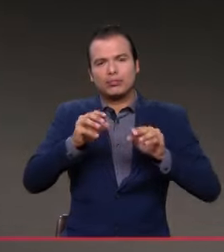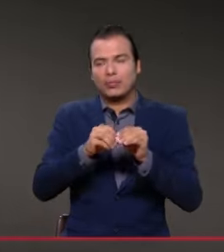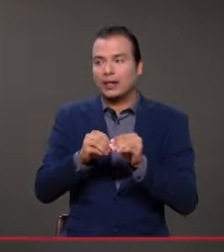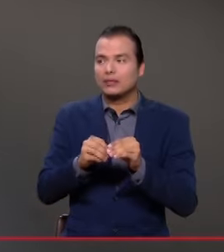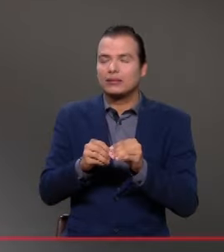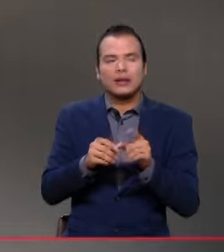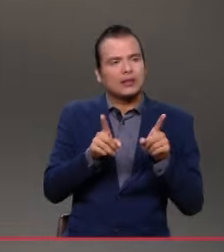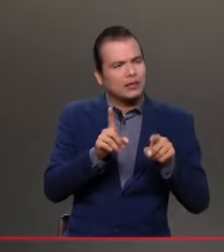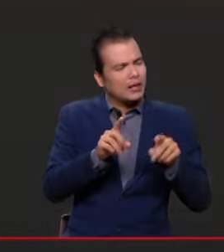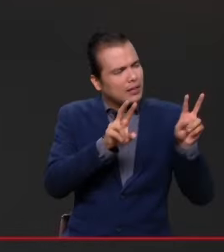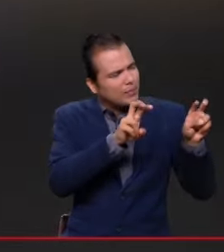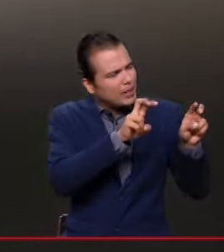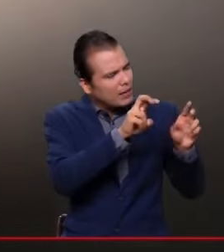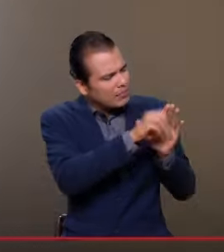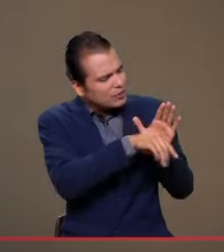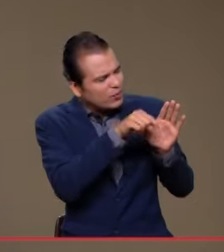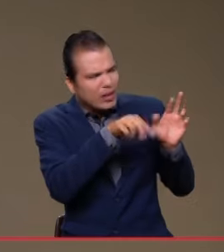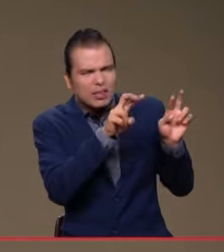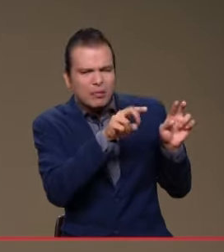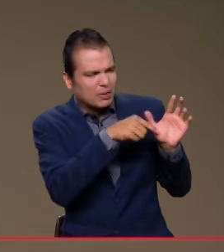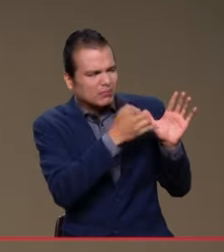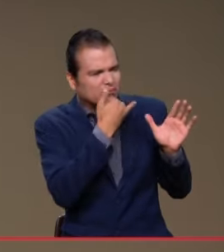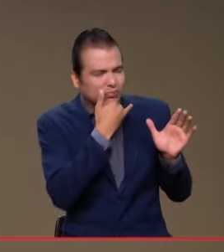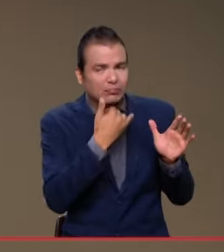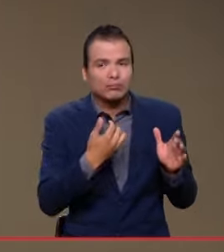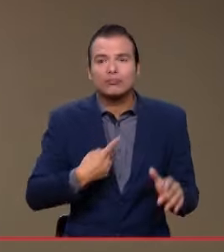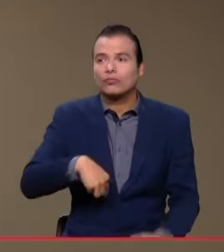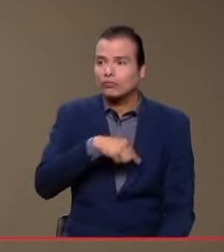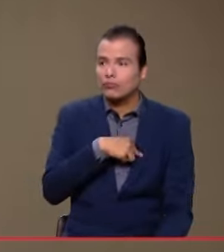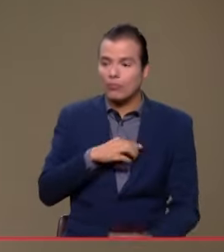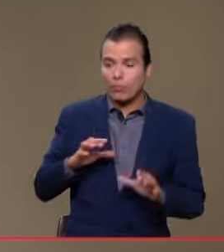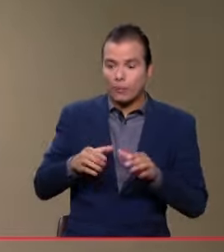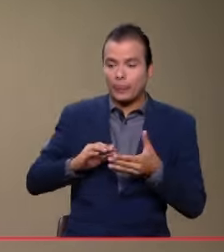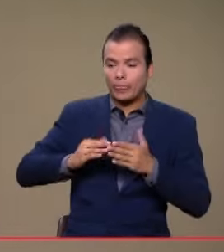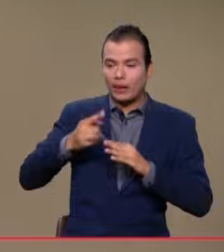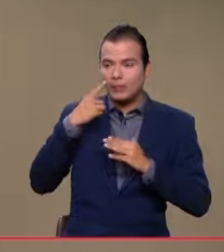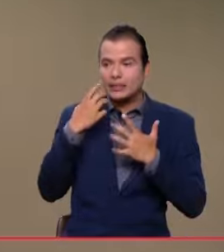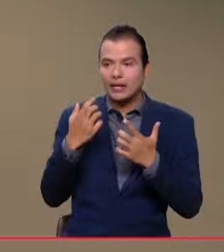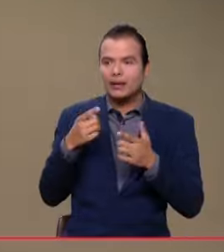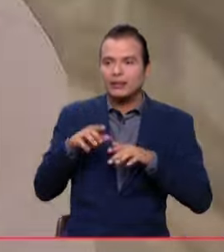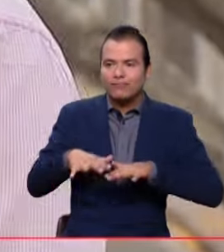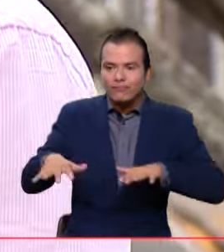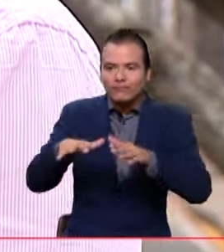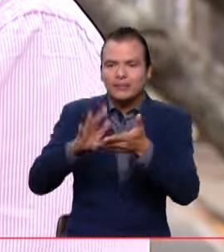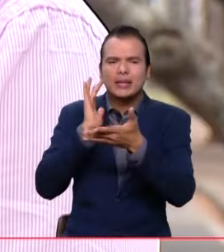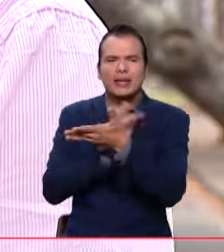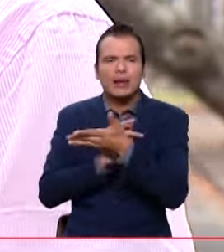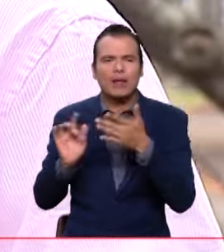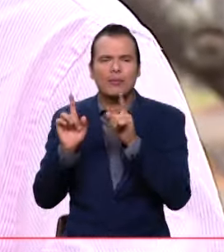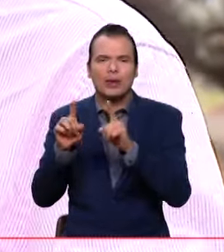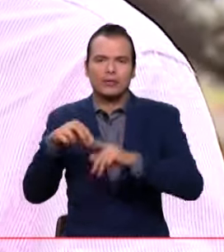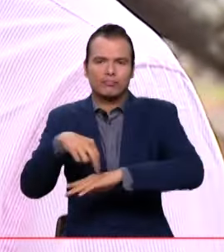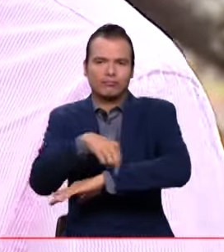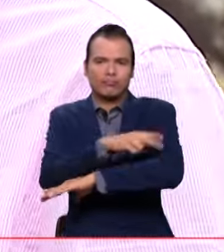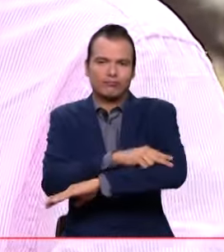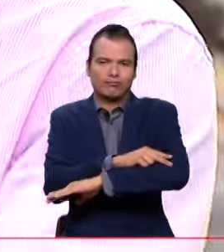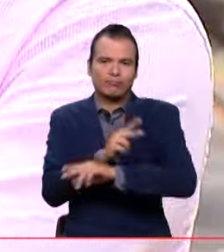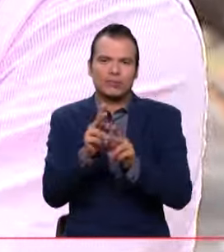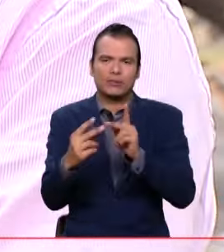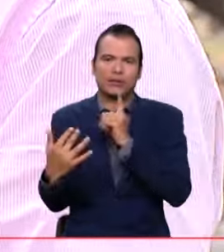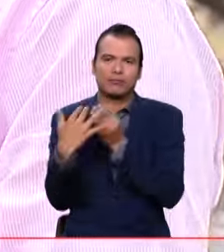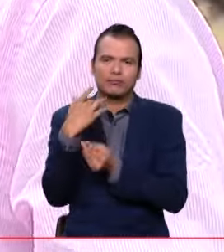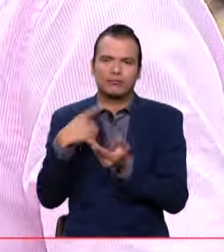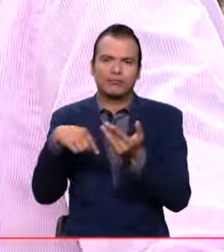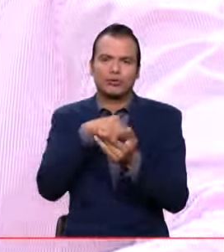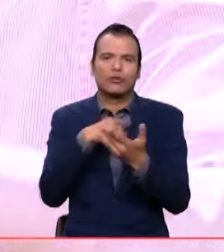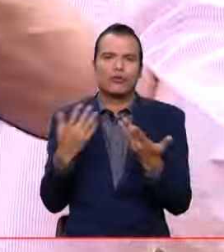trabajo articulado con la Asociación de Comerciantes para recuperar el aspecto sanitario del barrio. Sin embargo, esta población no lo ha permitido porque defecan aquí, sacan